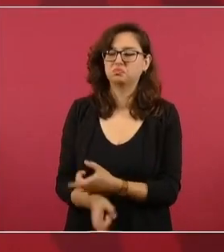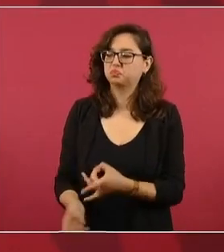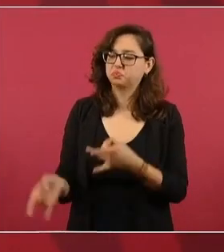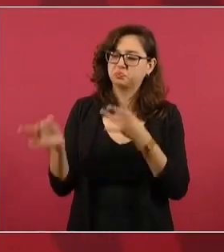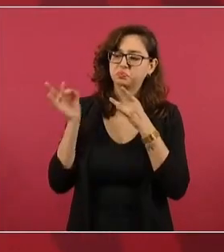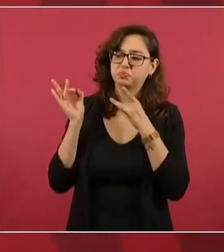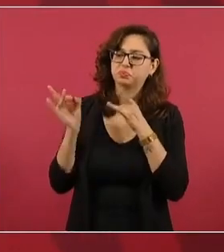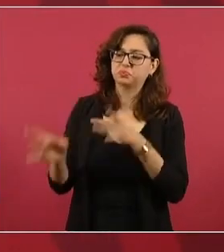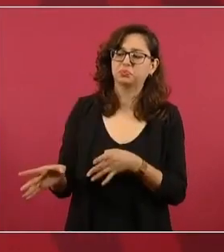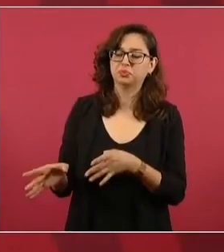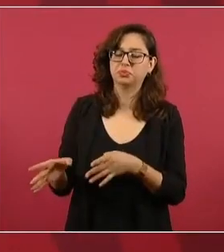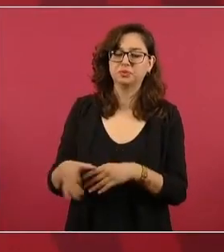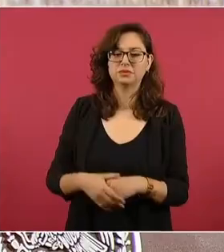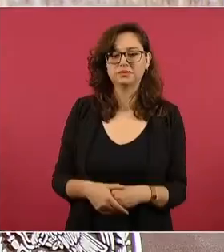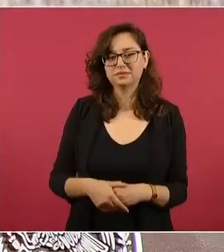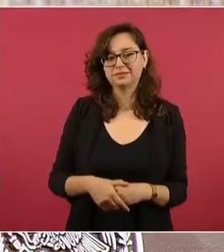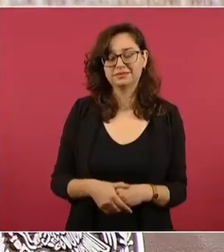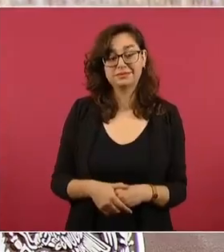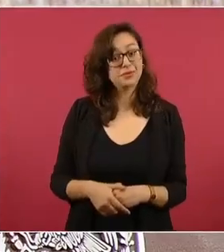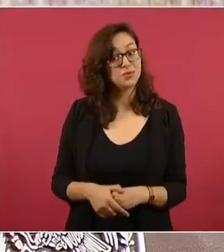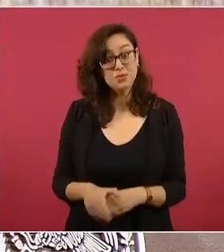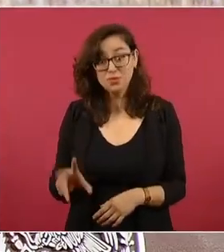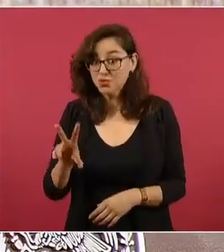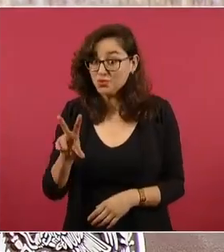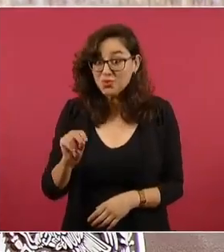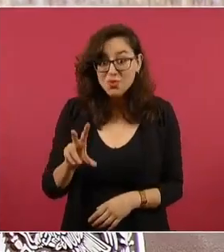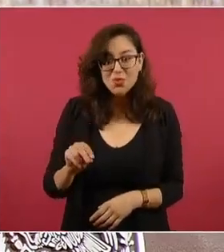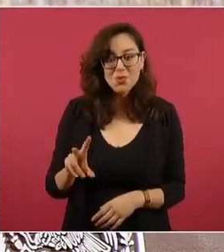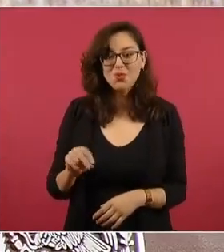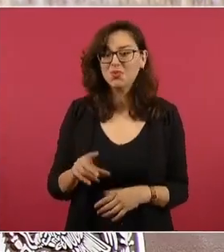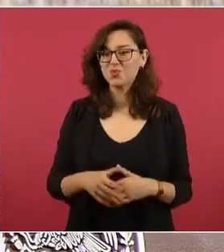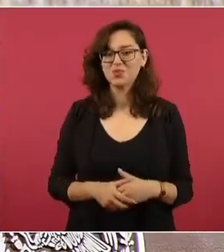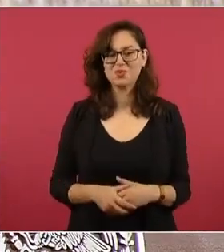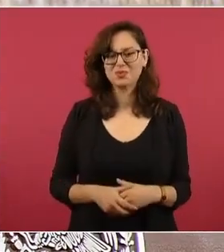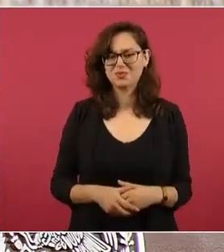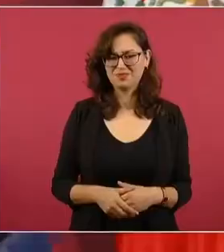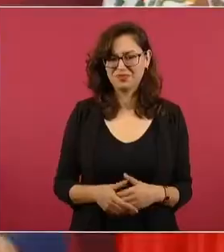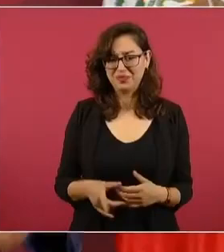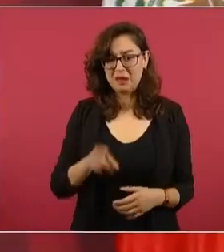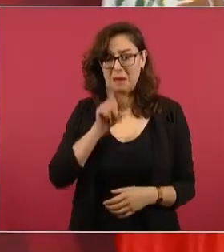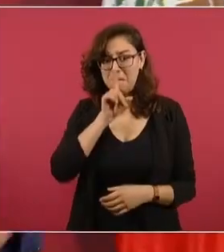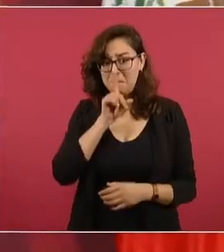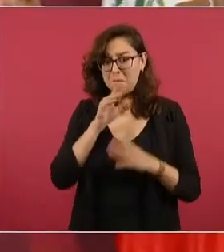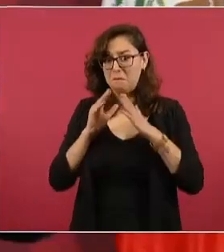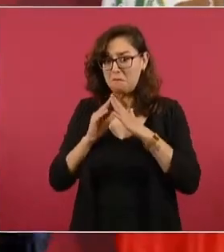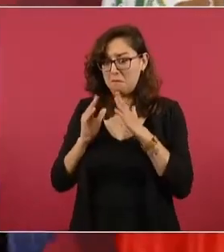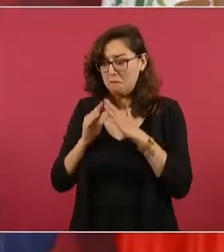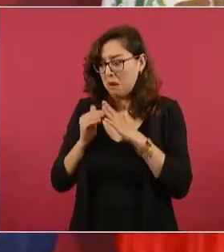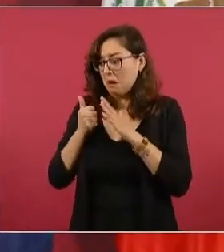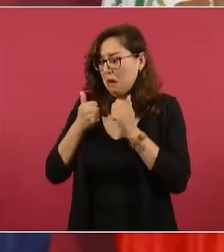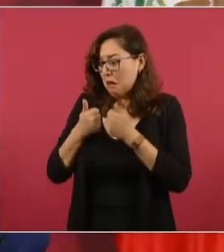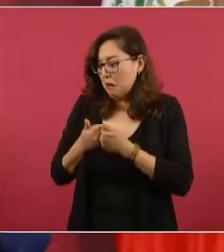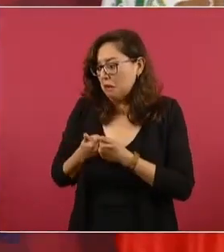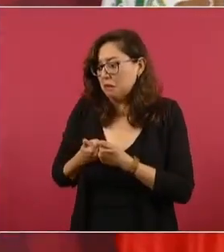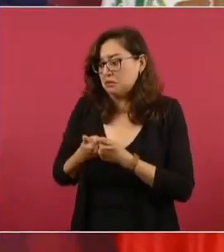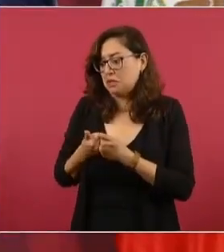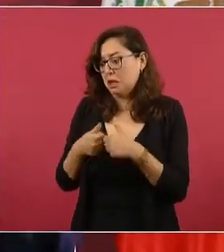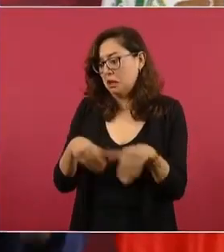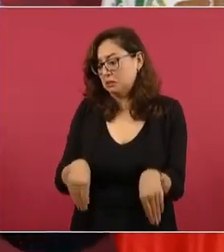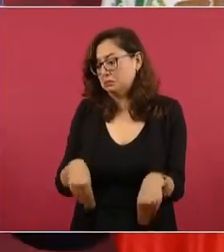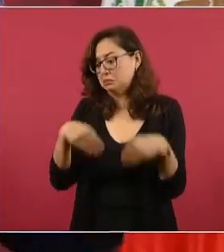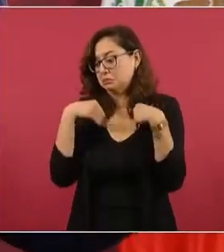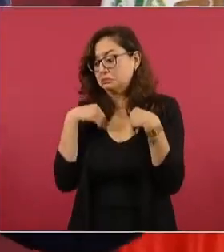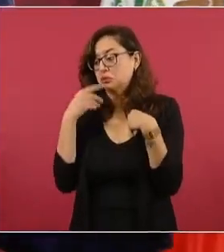vencidos. No, ¿qué nos vamos a meter a la casa? ¿Qué nos vamos a meter a la cama y nos vamos